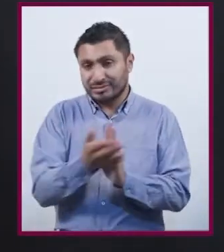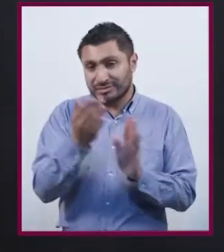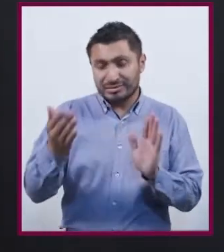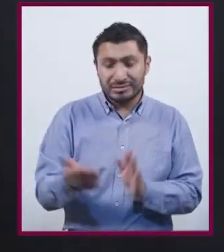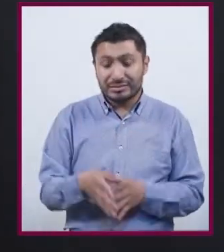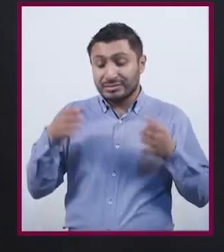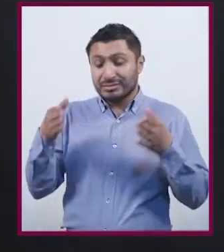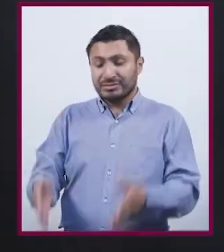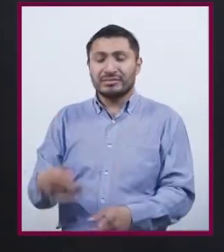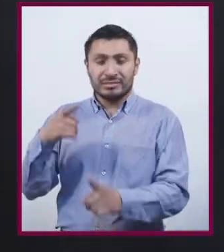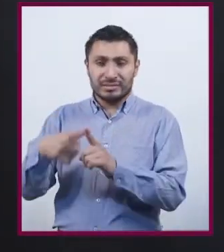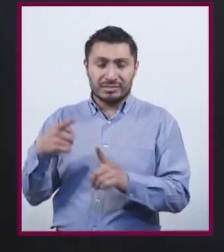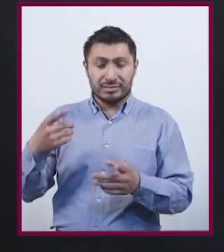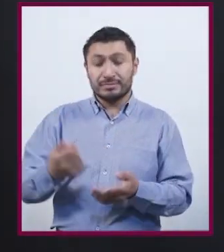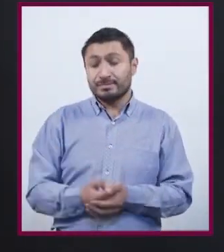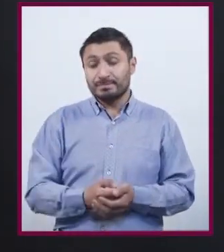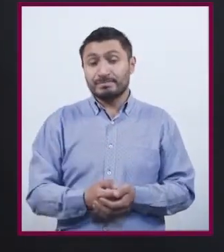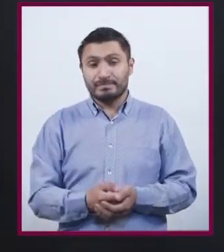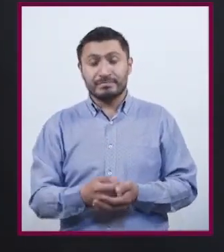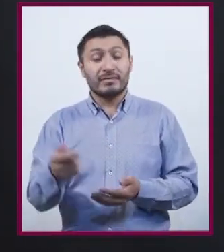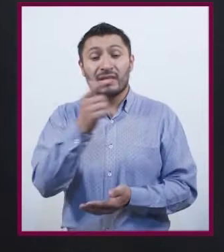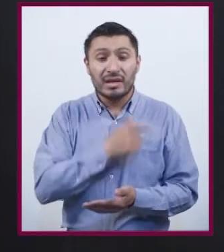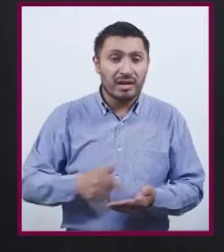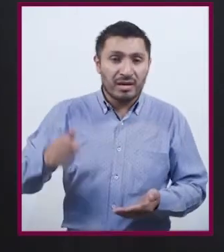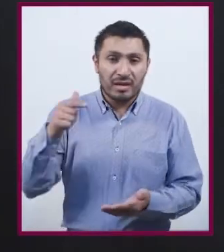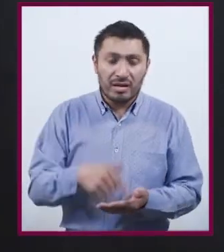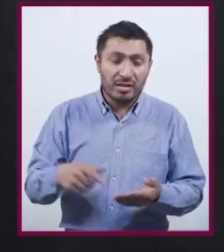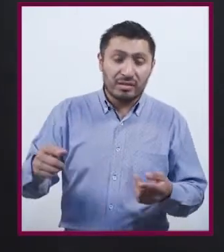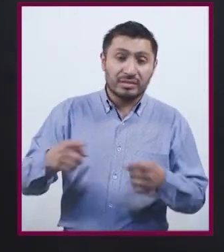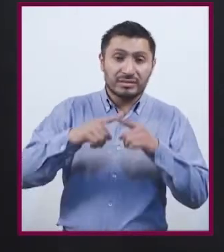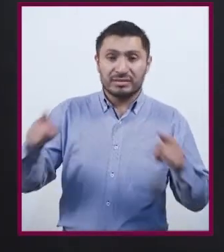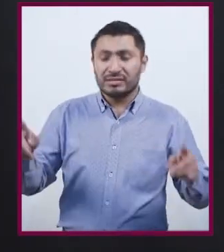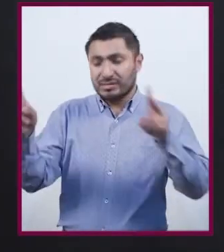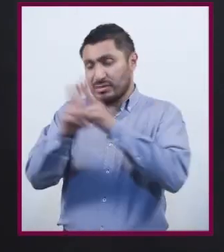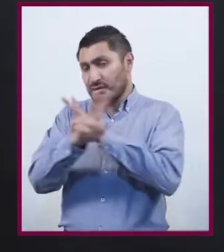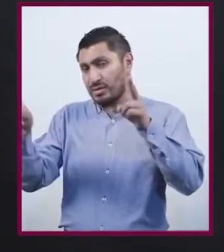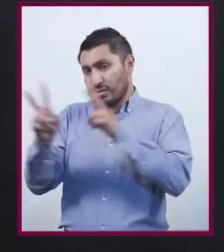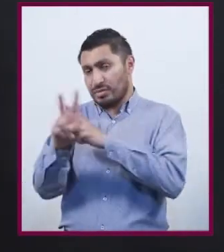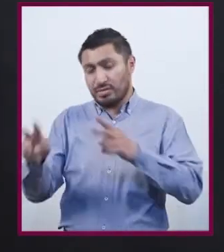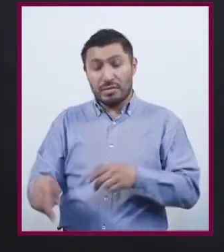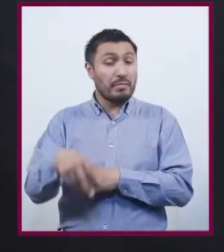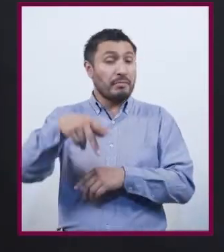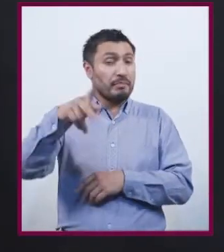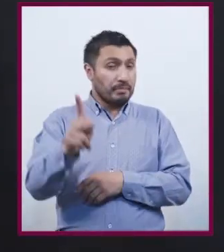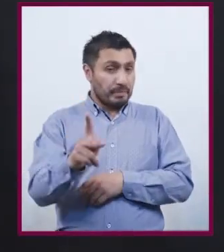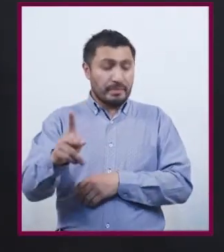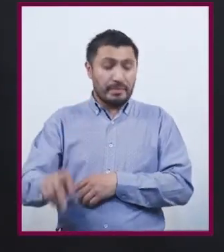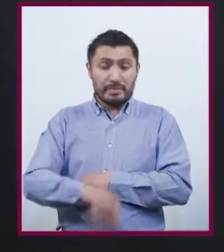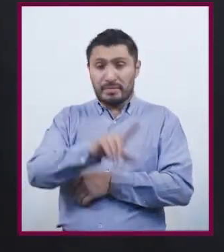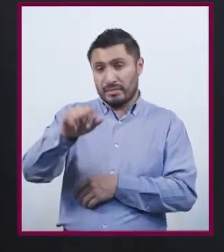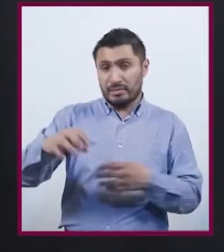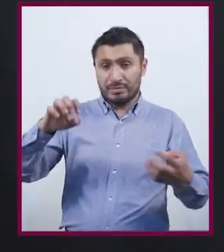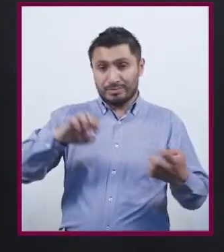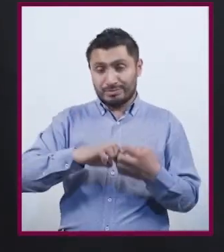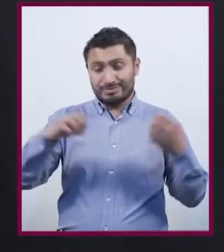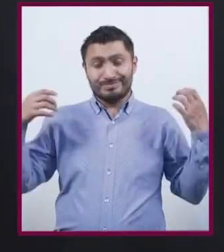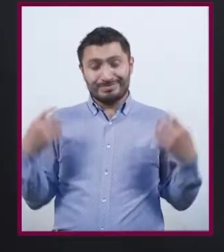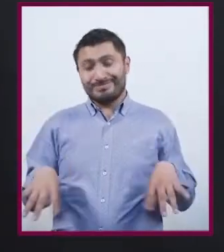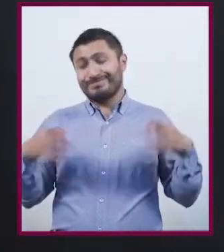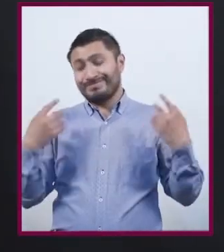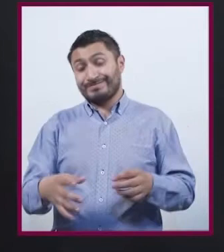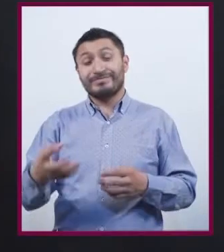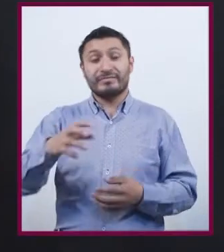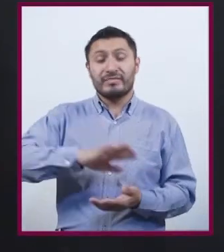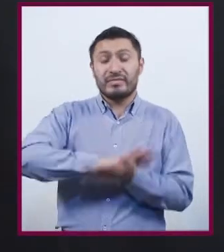Xanenetla, un lugar opuesto a los vientos. Sin embargo, luego de la emergencia, este se convirtió en propiedad